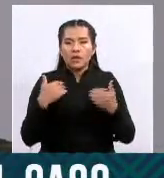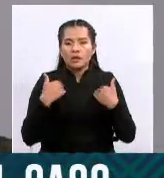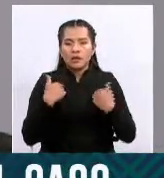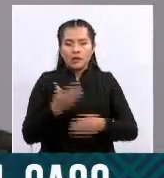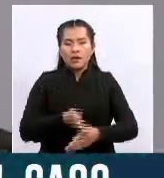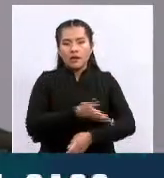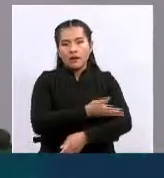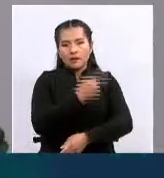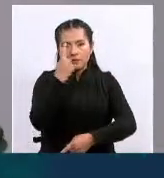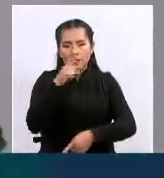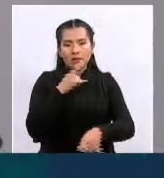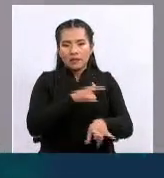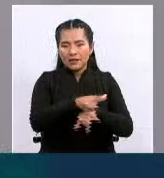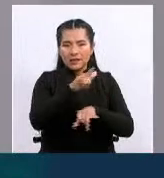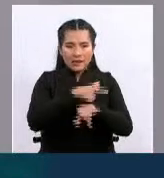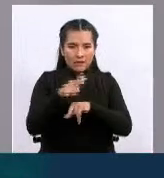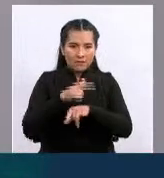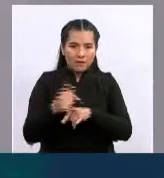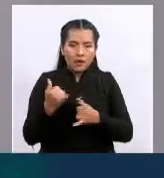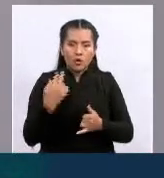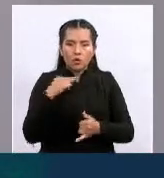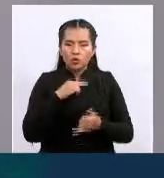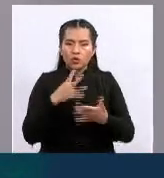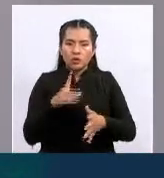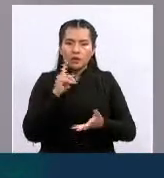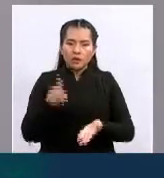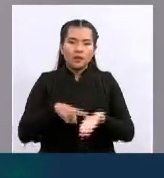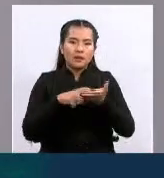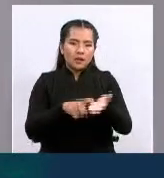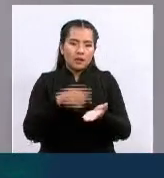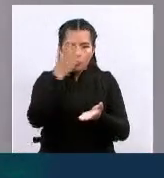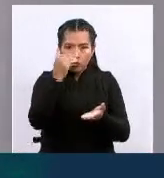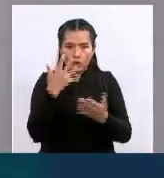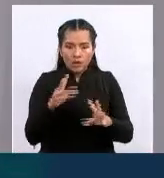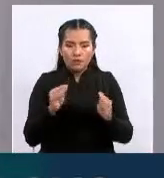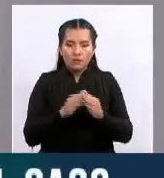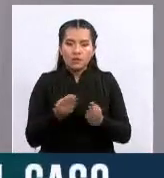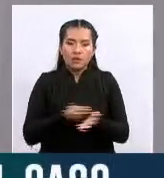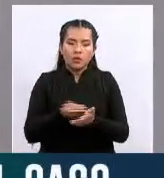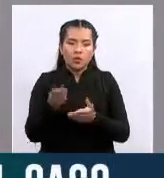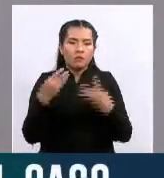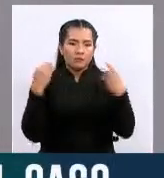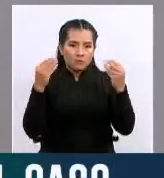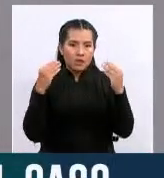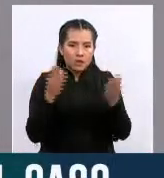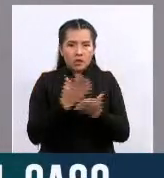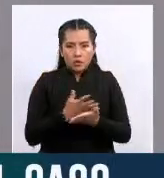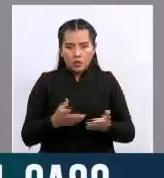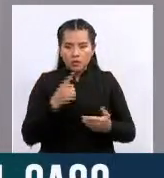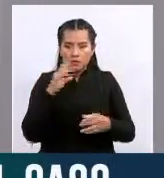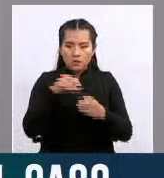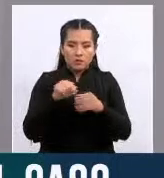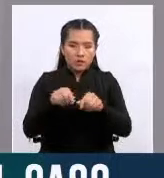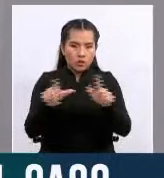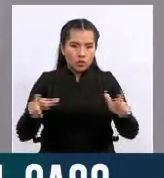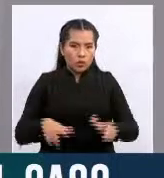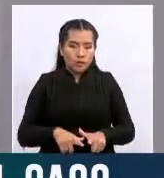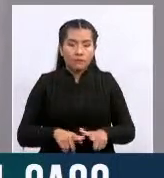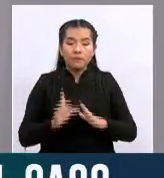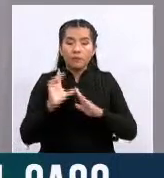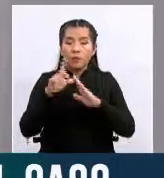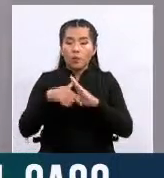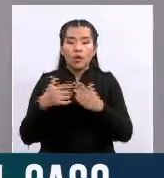estafa, manejamos esa situación, una deuda por compra-venta de vehículos que se estaría dando en el lugar y bueno, ha